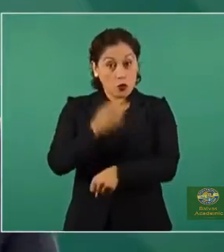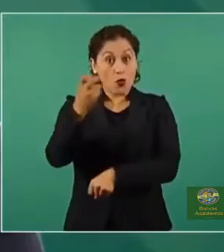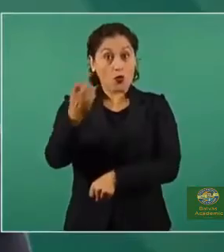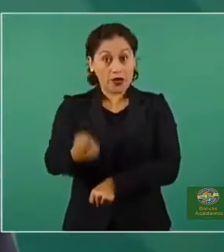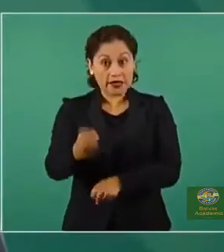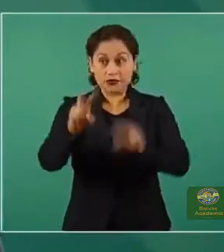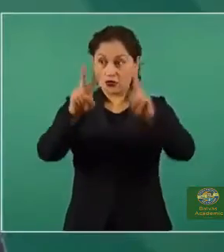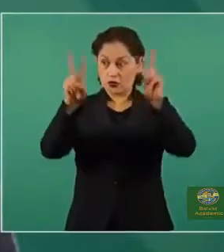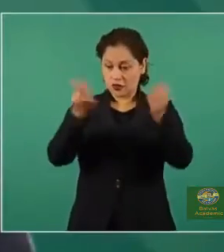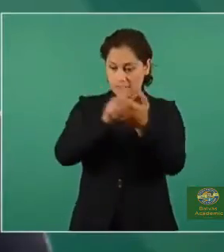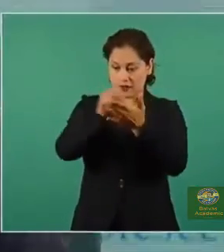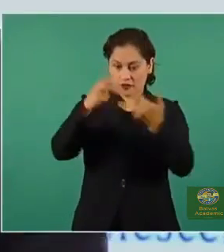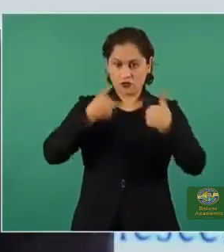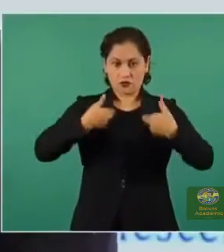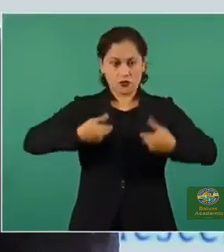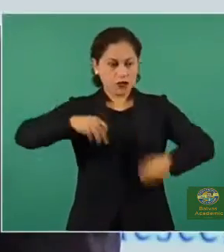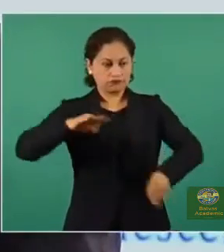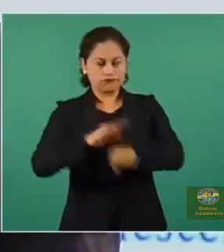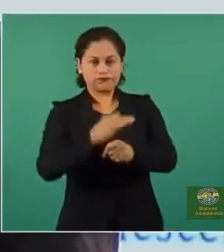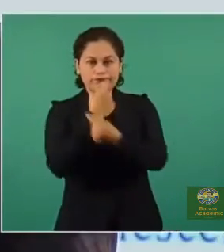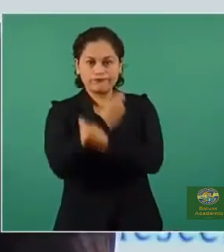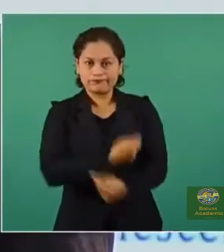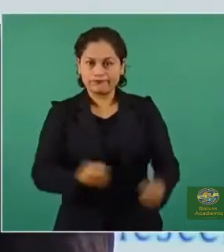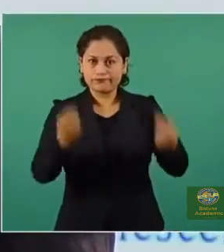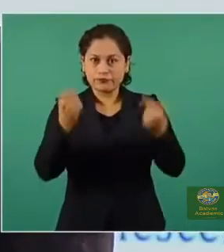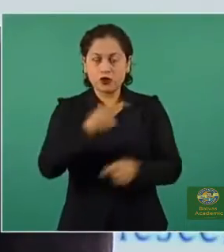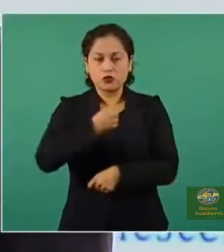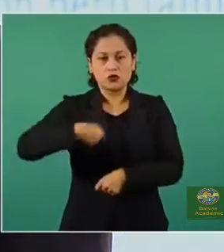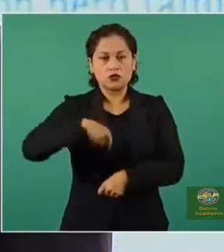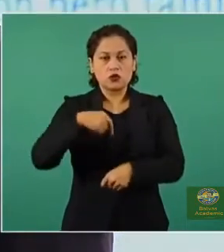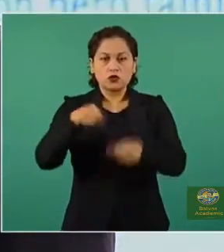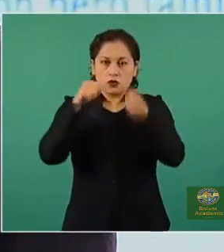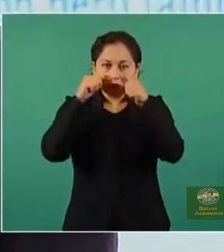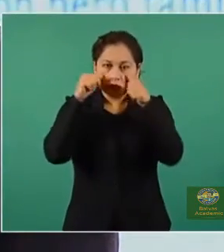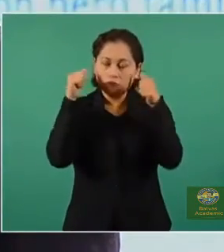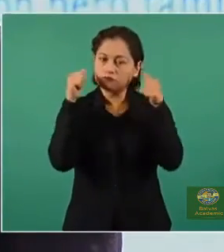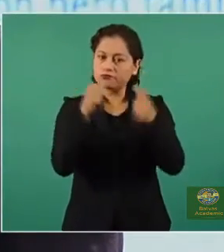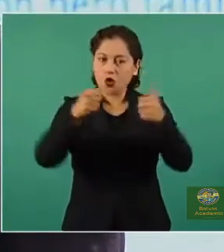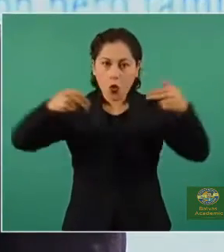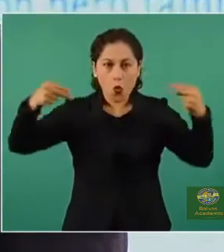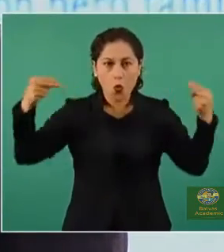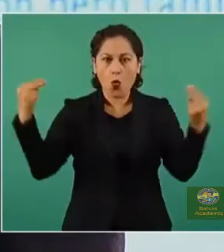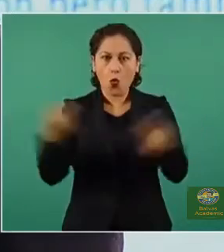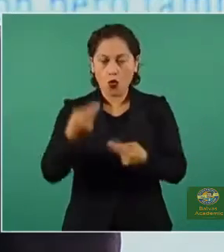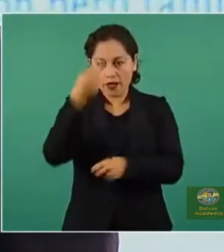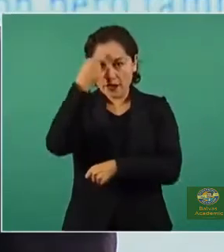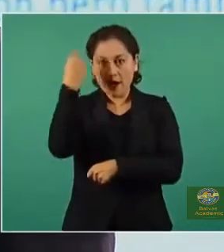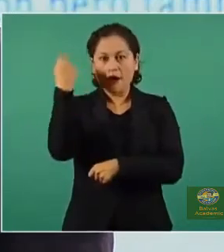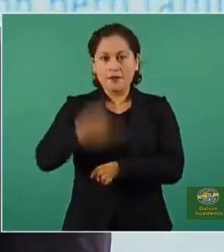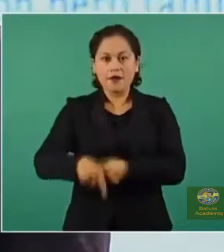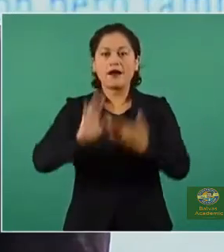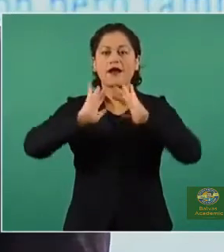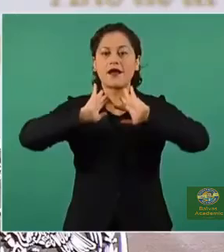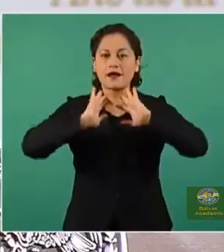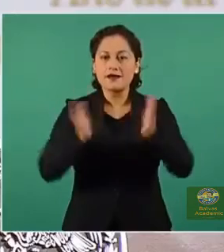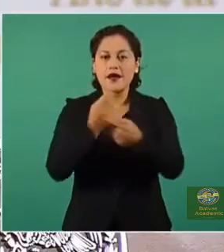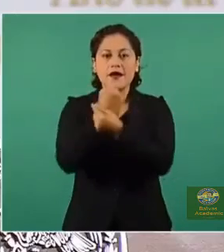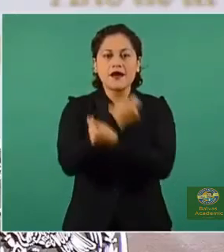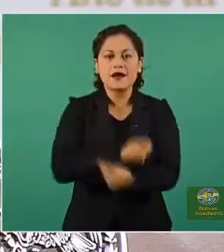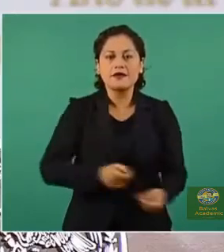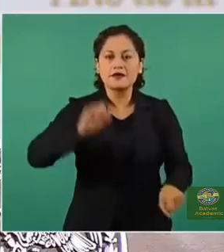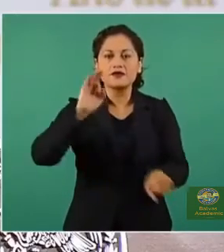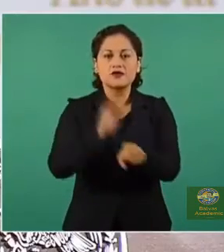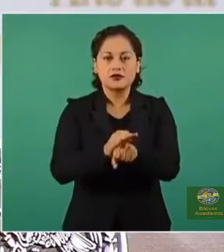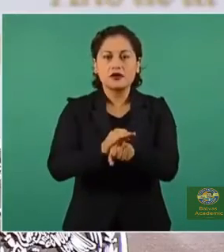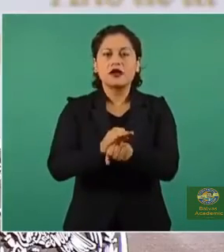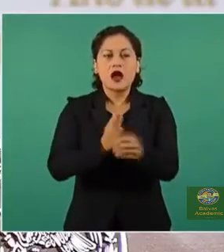del interés superior de los niños, consideramos urgente abrir los espacios de convivencia y educativos que permitan